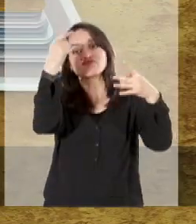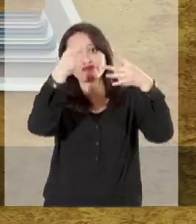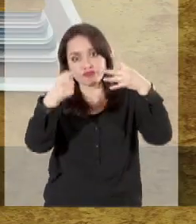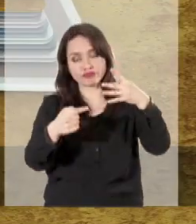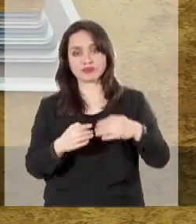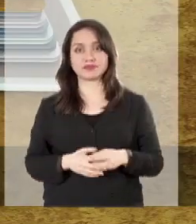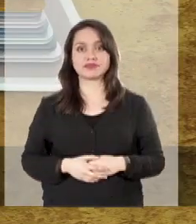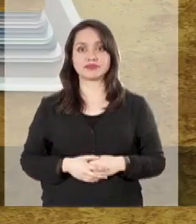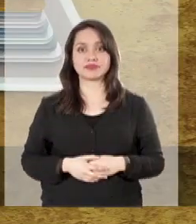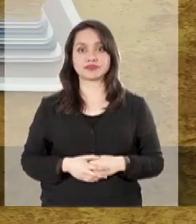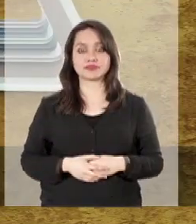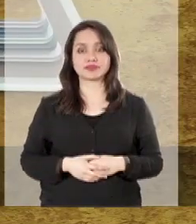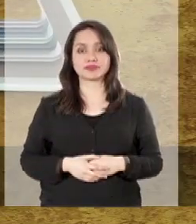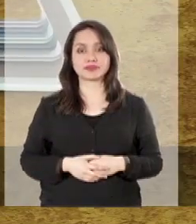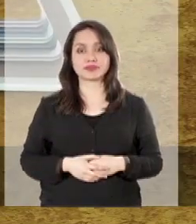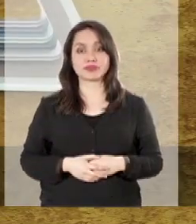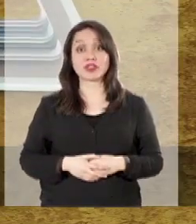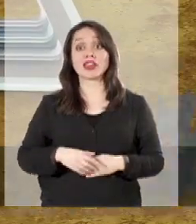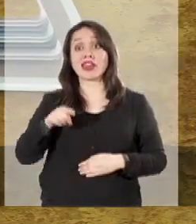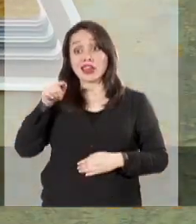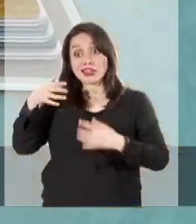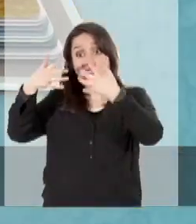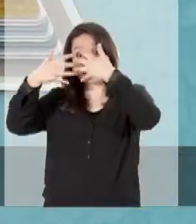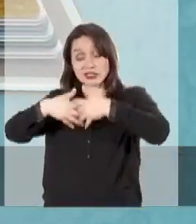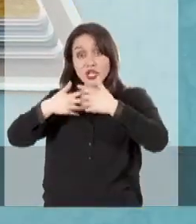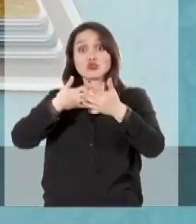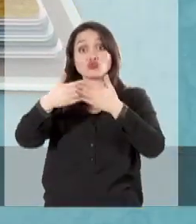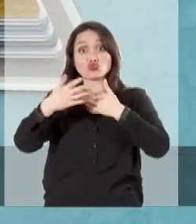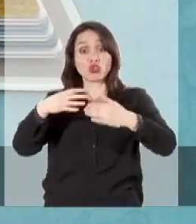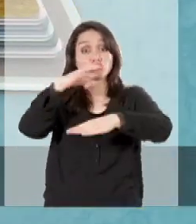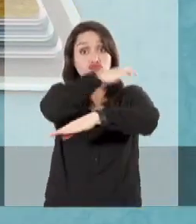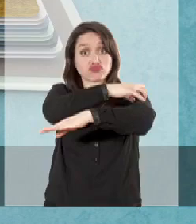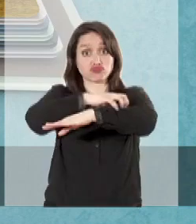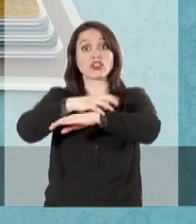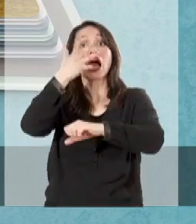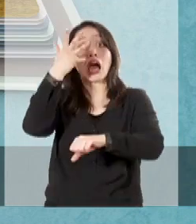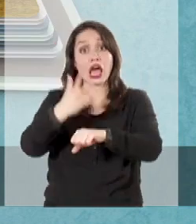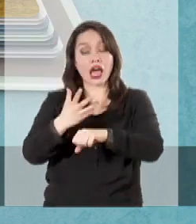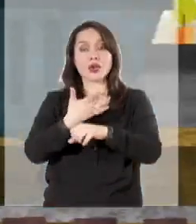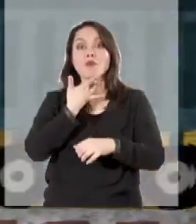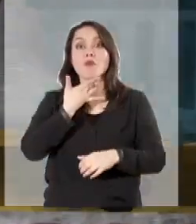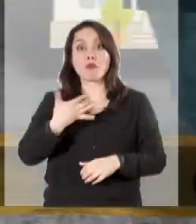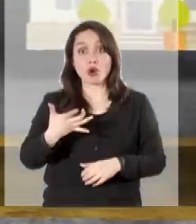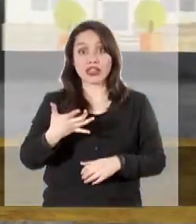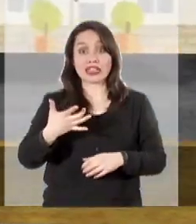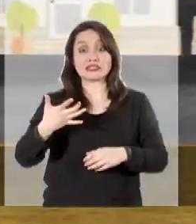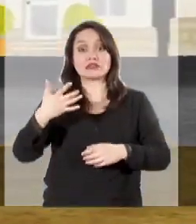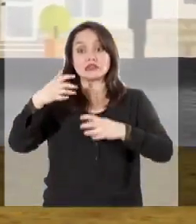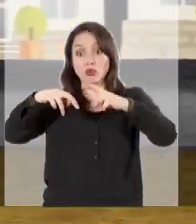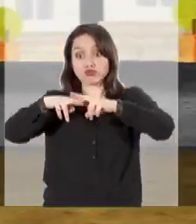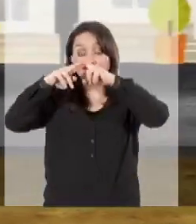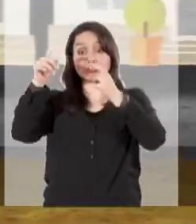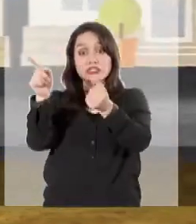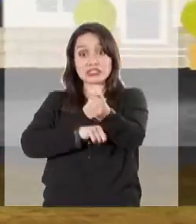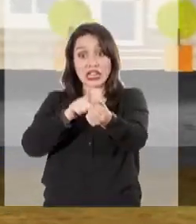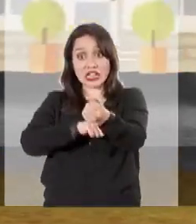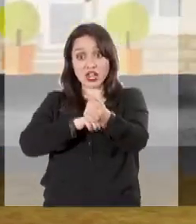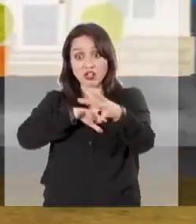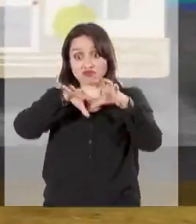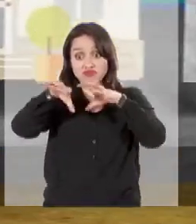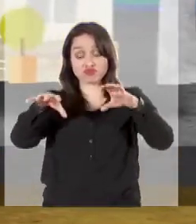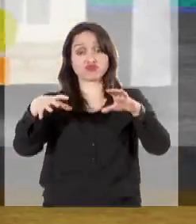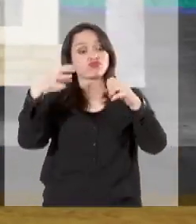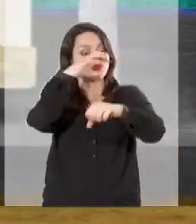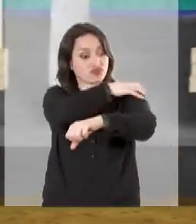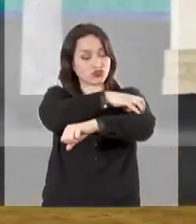viento, entre otras. Estas centrales están ubicadas a lo largo de Chile, debido a que los recursos energéticos